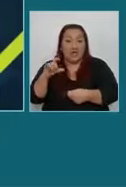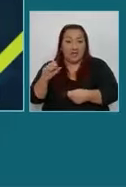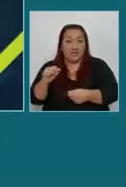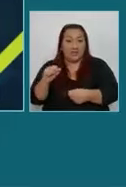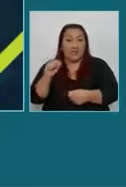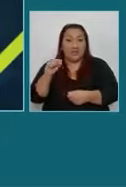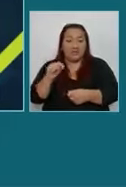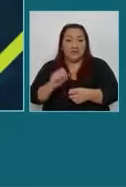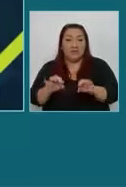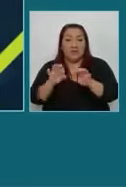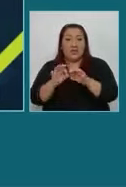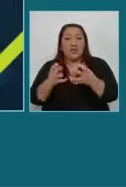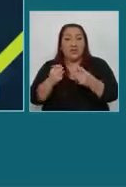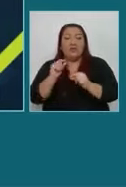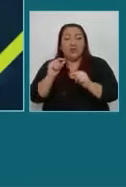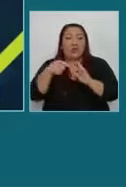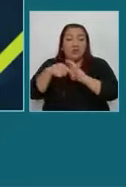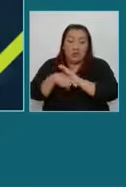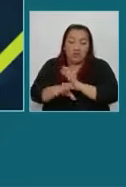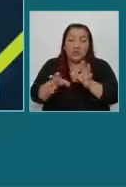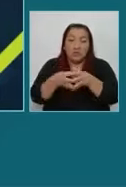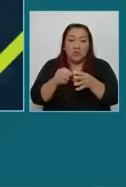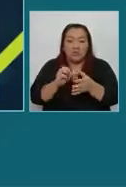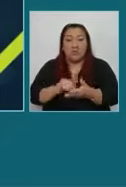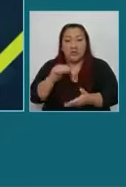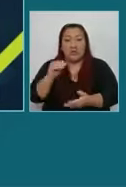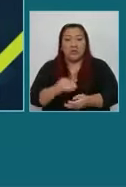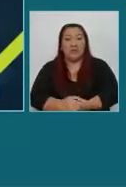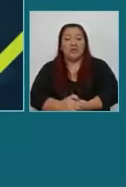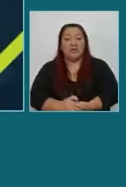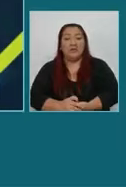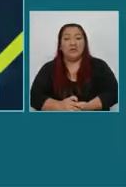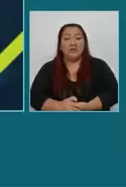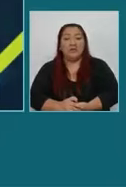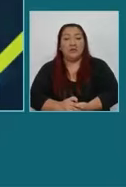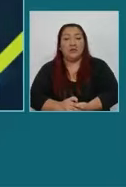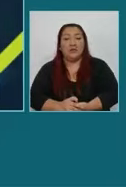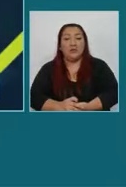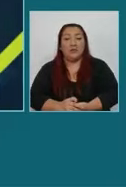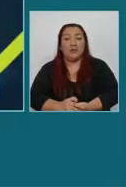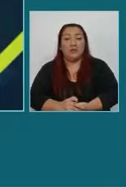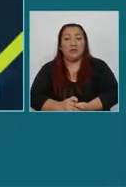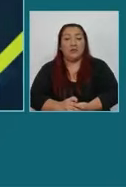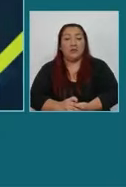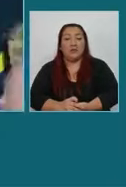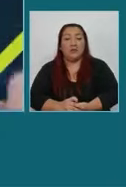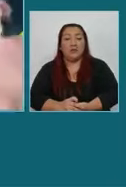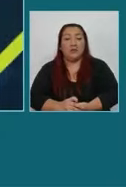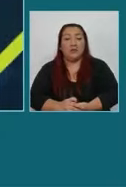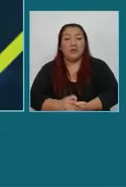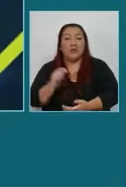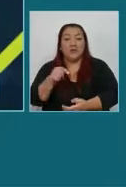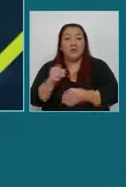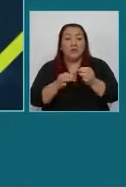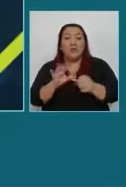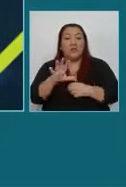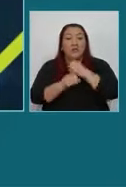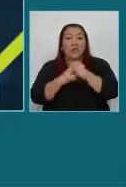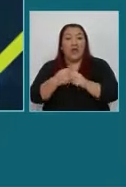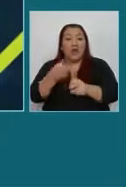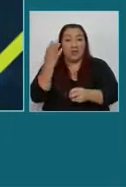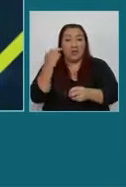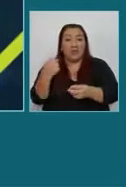el que quería un poco profundizar un poquito más, ¿no? Con respecto al panel. Esta red de inversiones ángeles nació hace 5 años, ¿no?